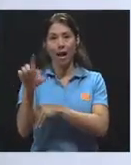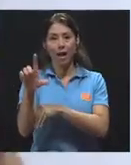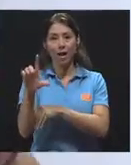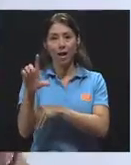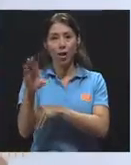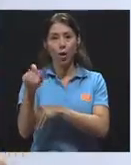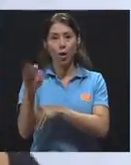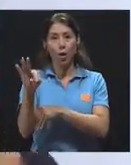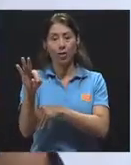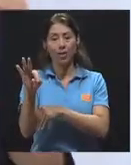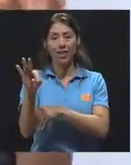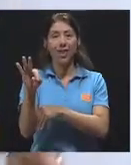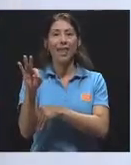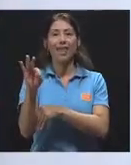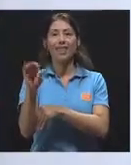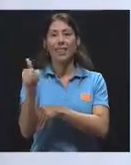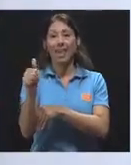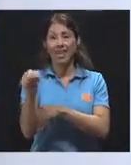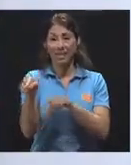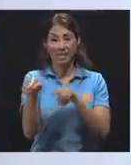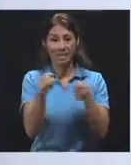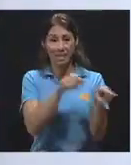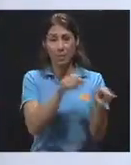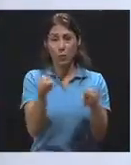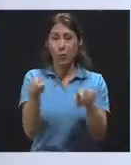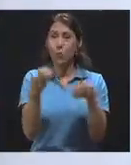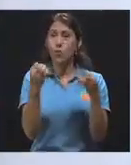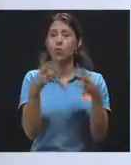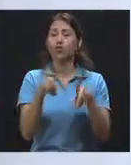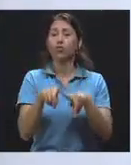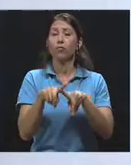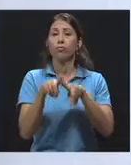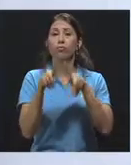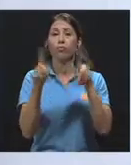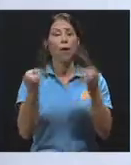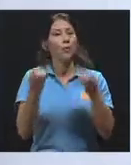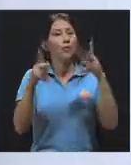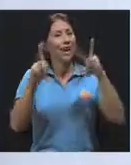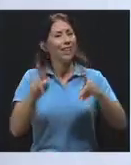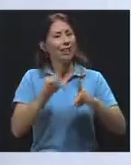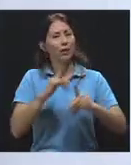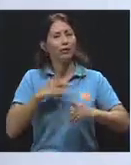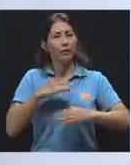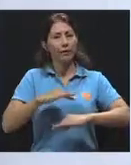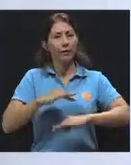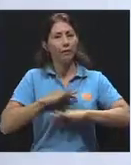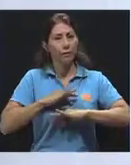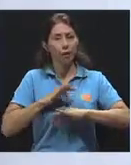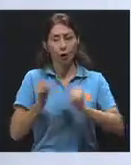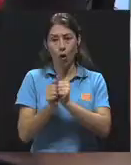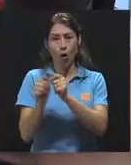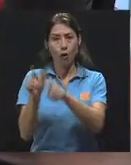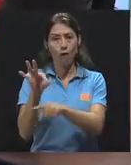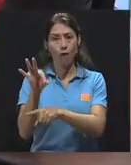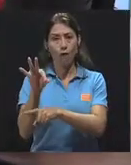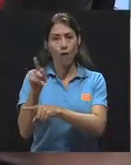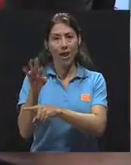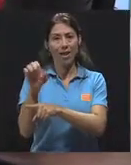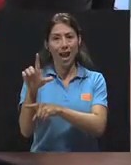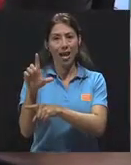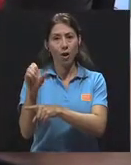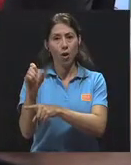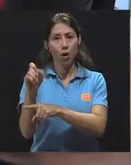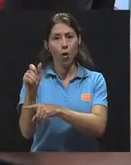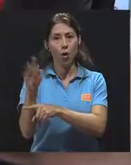como, o sea, se reestructuró todo eso y muchísima gente no quedó como muy satisfecha con Final Cut 10.